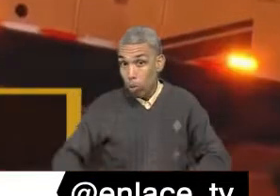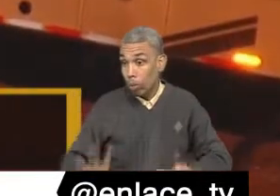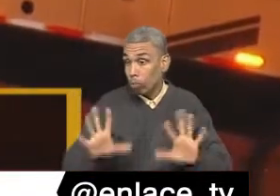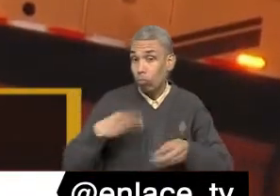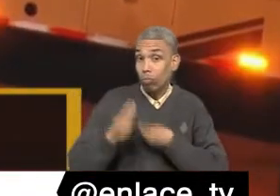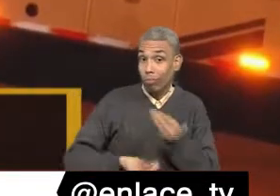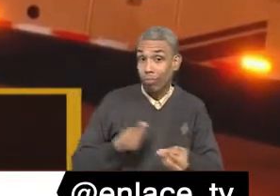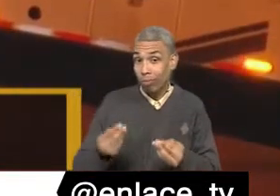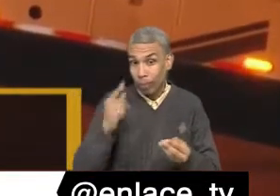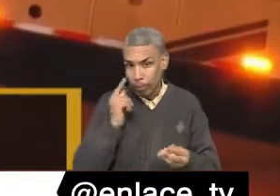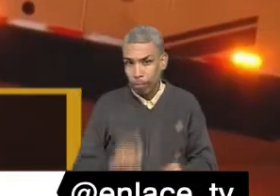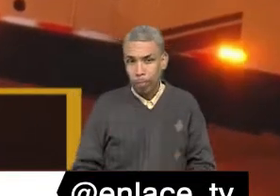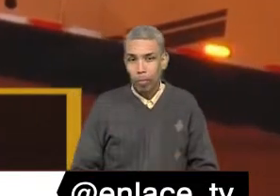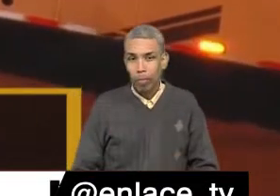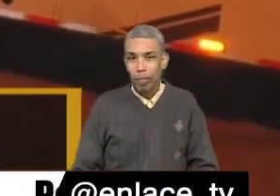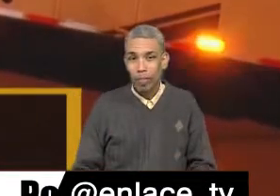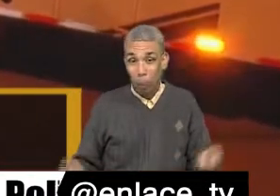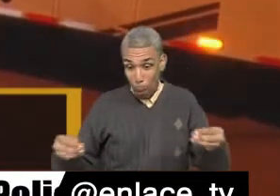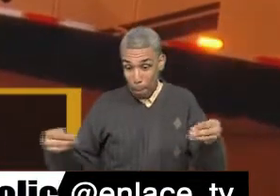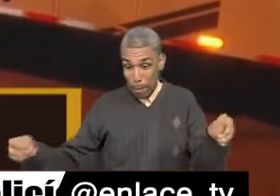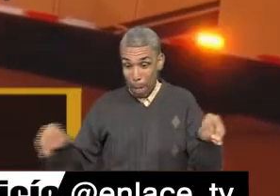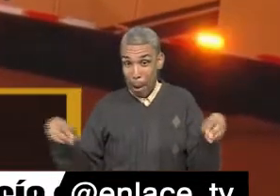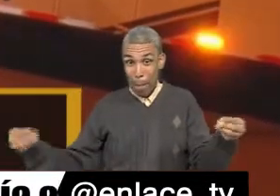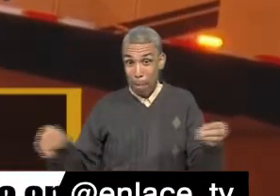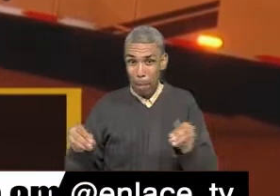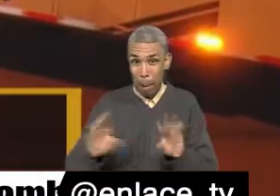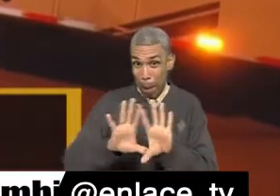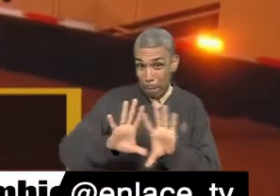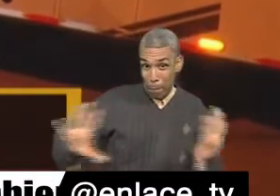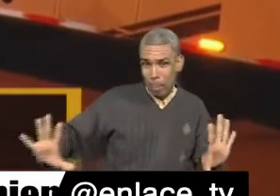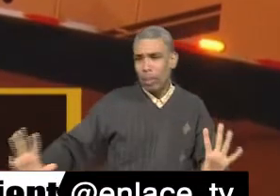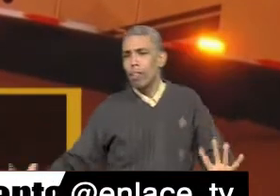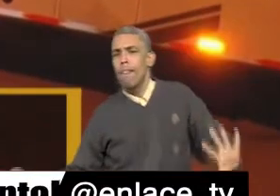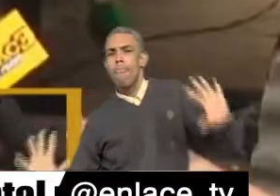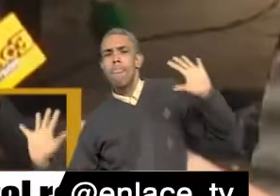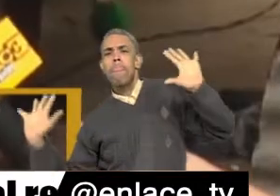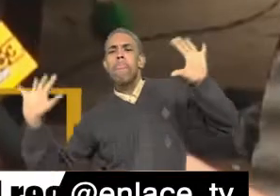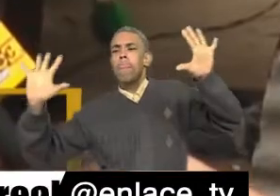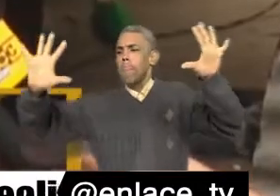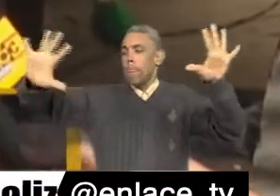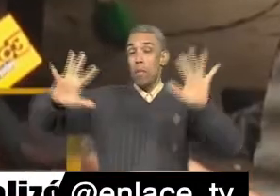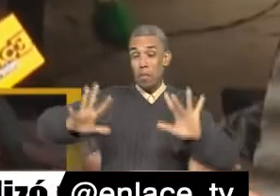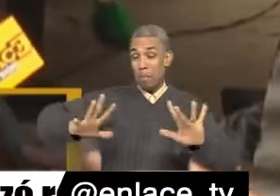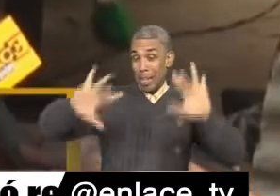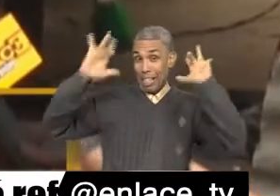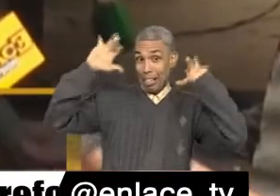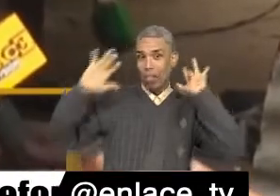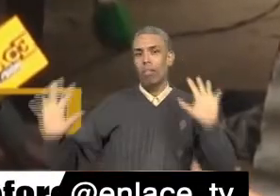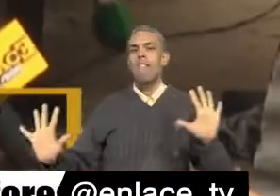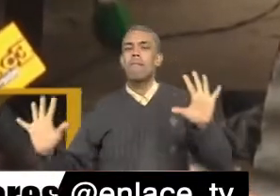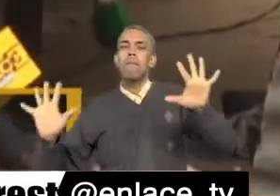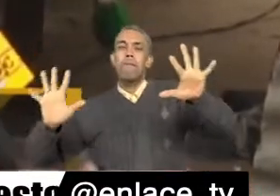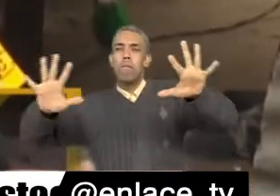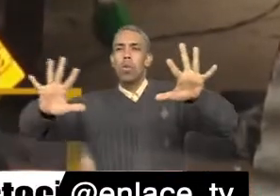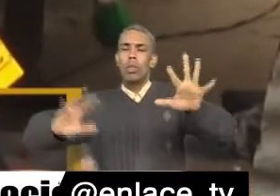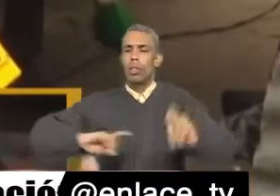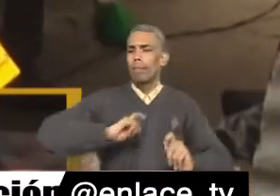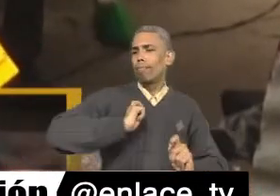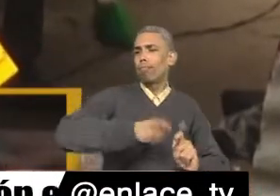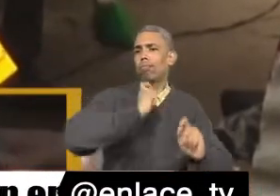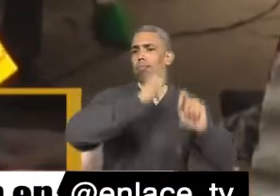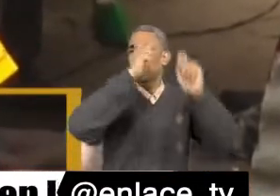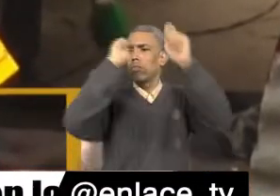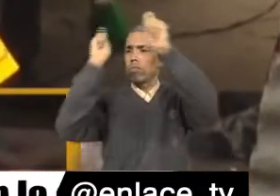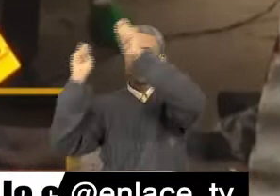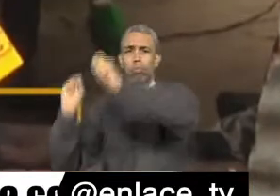las láminas de zinc para más que sea para uno tener como algo de seguridad uno adentro, aunque eso no es seguridad porque